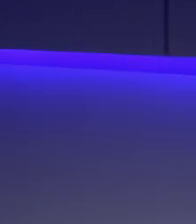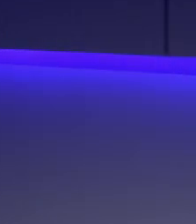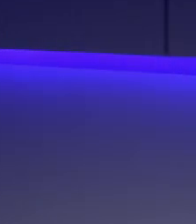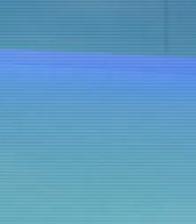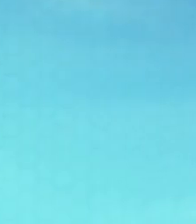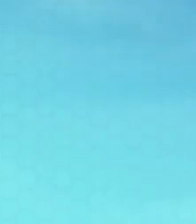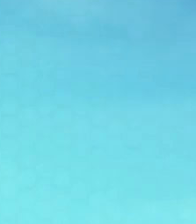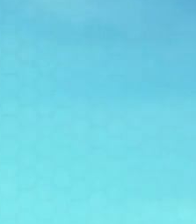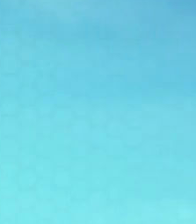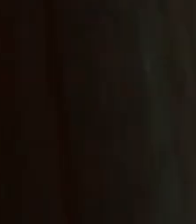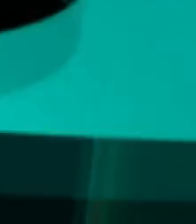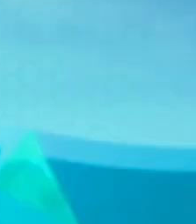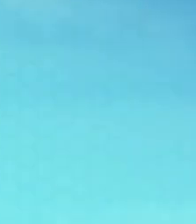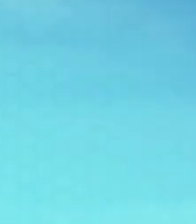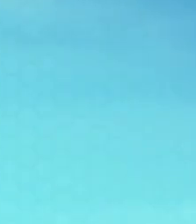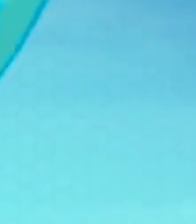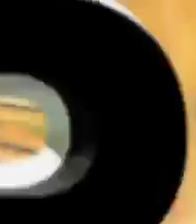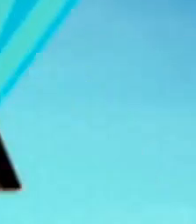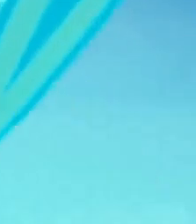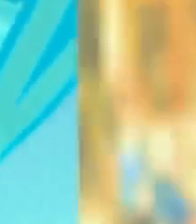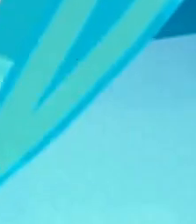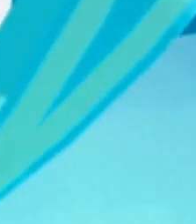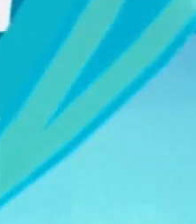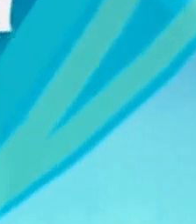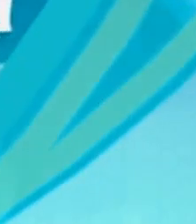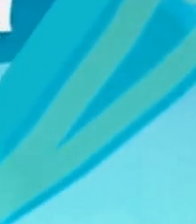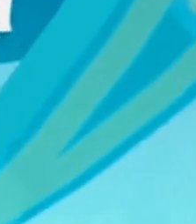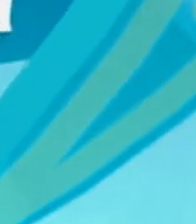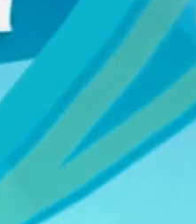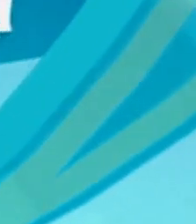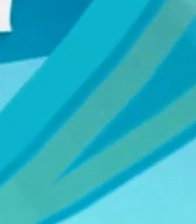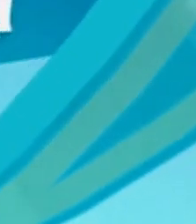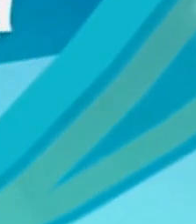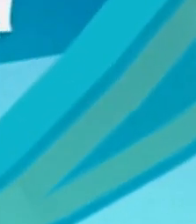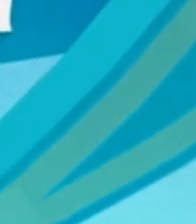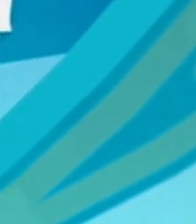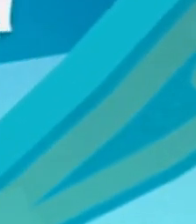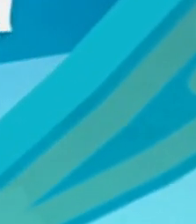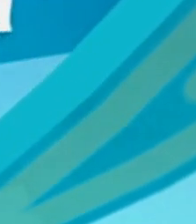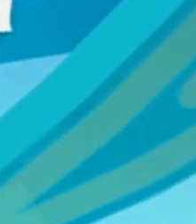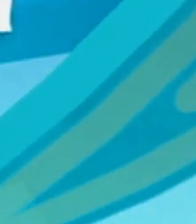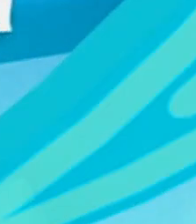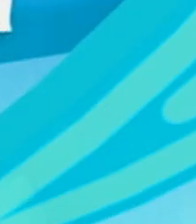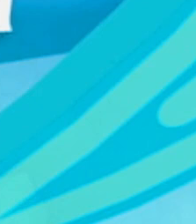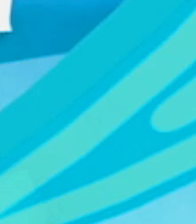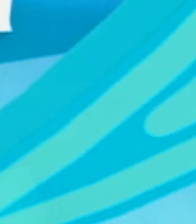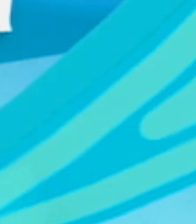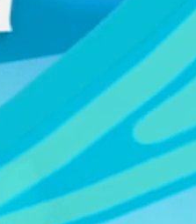AIA presentó Conversaciones con Ernesto Rivera.